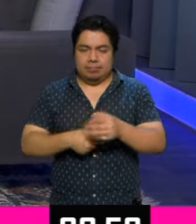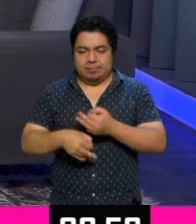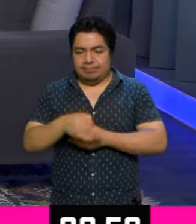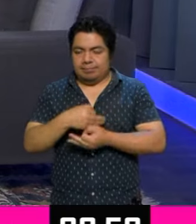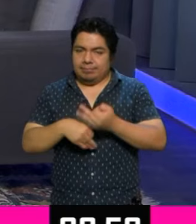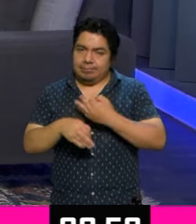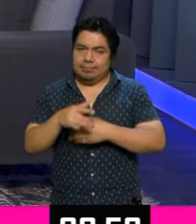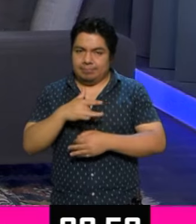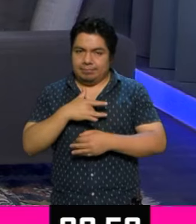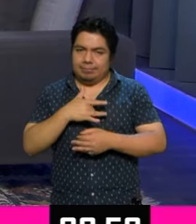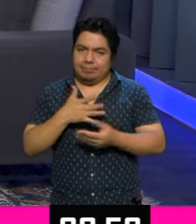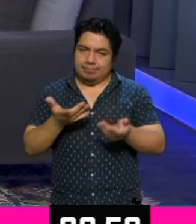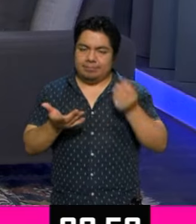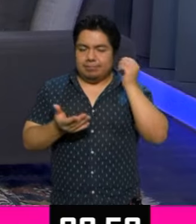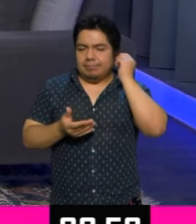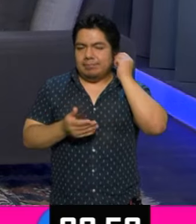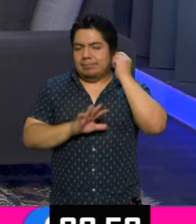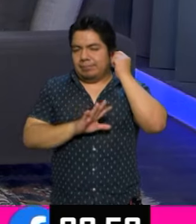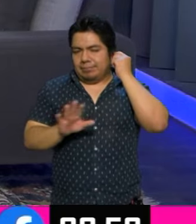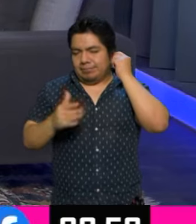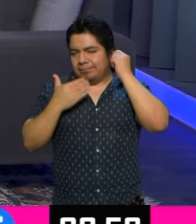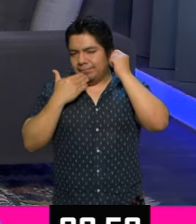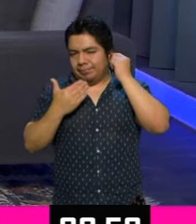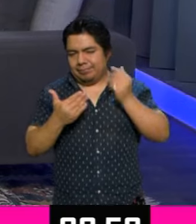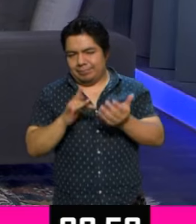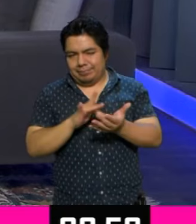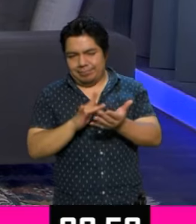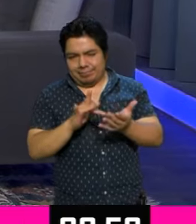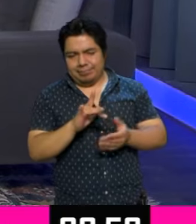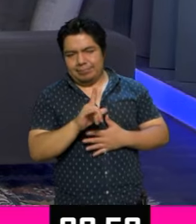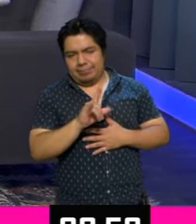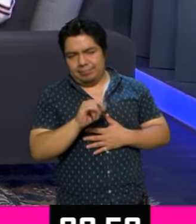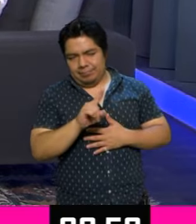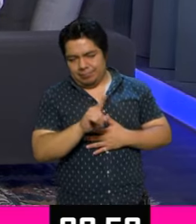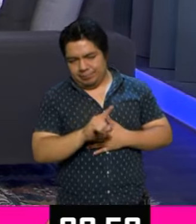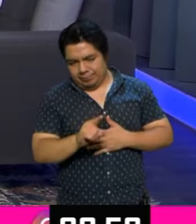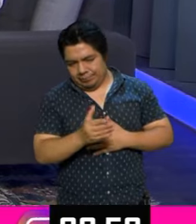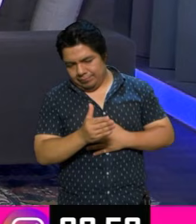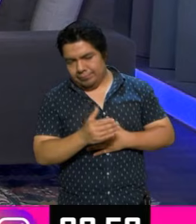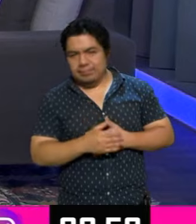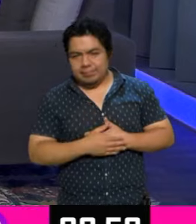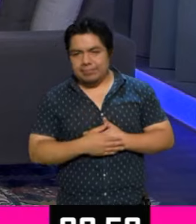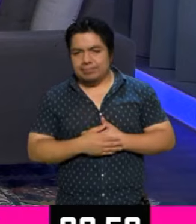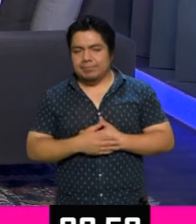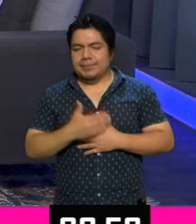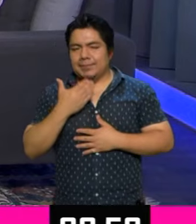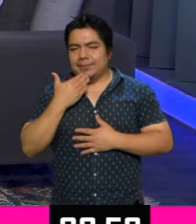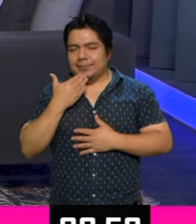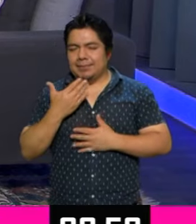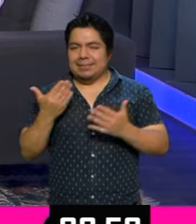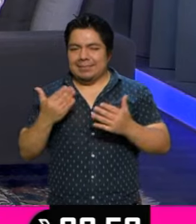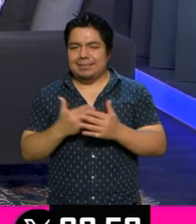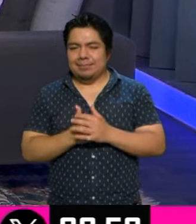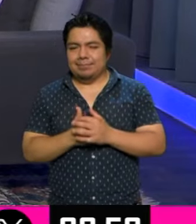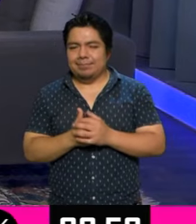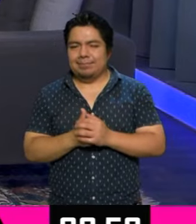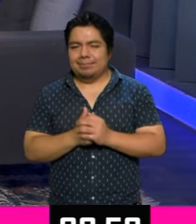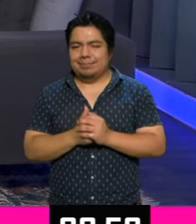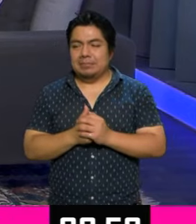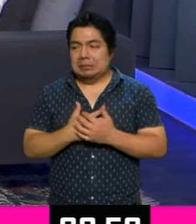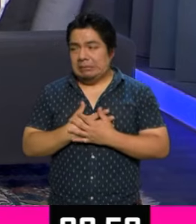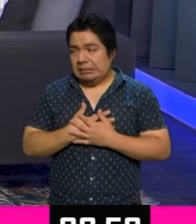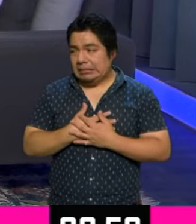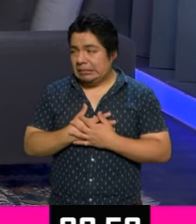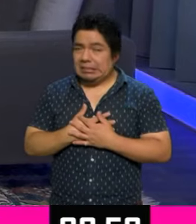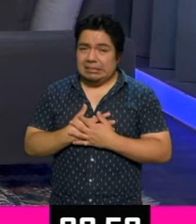toca. Ay. Pero bueno, vámonos, está buena. Gracias, Alice. Gracias un aplauso a la compañera Basal. Gracias por levantar el ánimo. Sí, gracias por levantarnos el